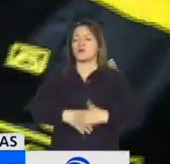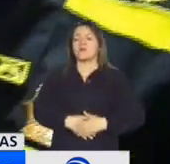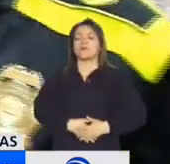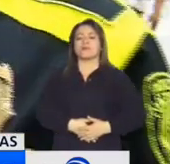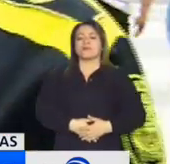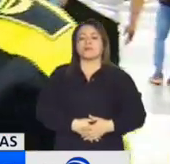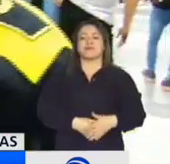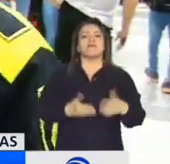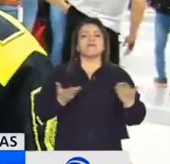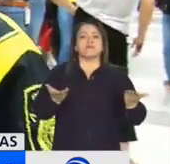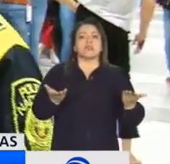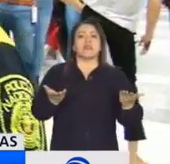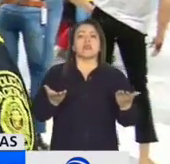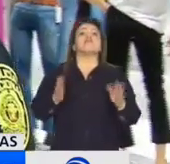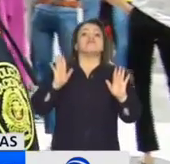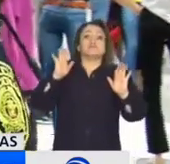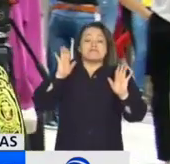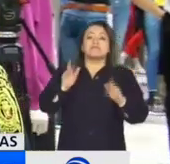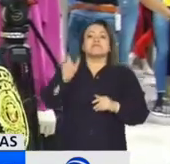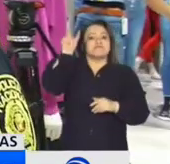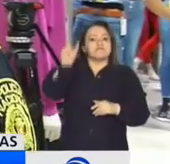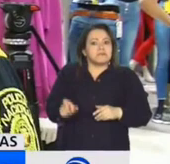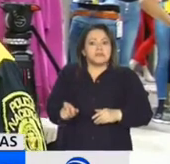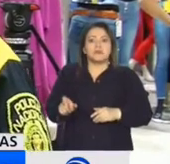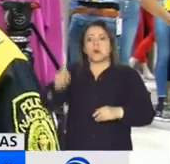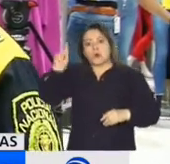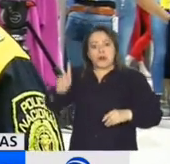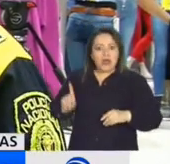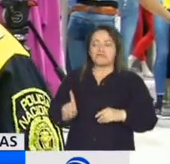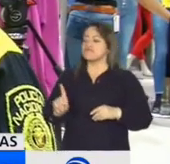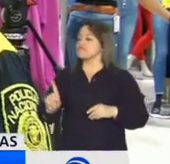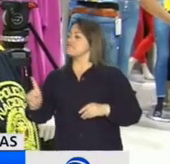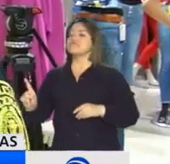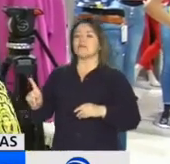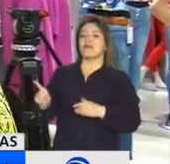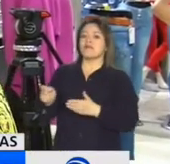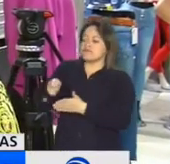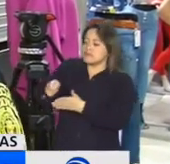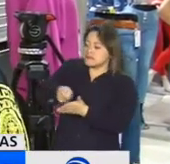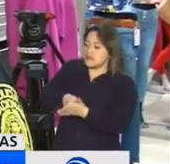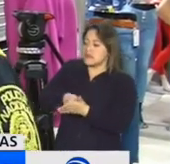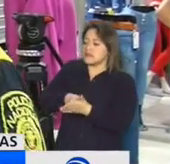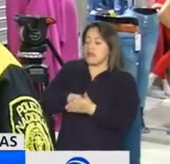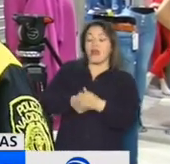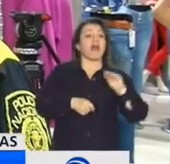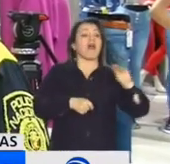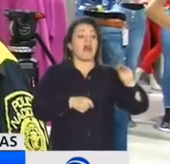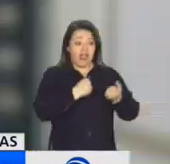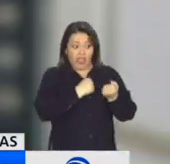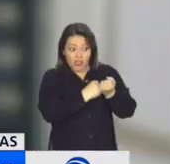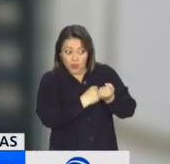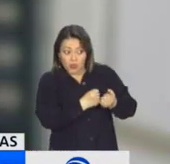cuando engañan a la persona en ese momento para que pierda el control de su tarjeta. Son casos que pasan